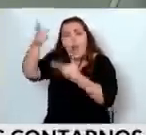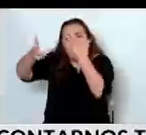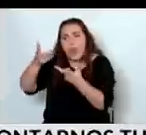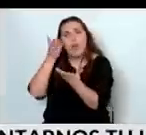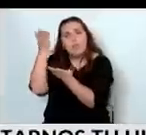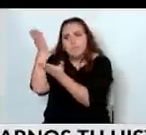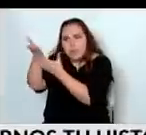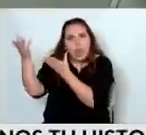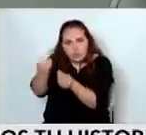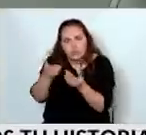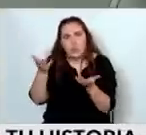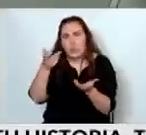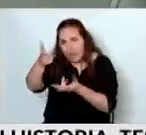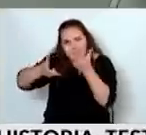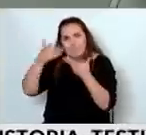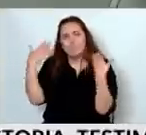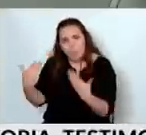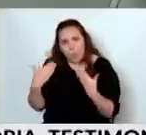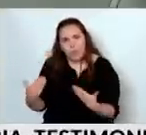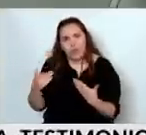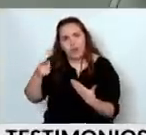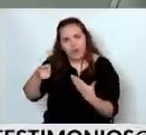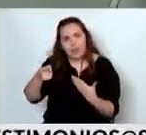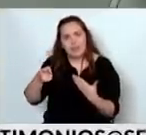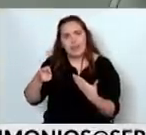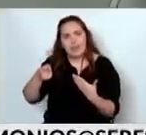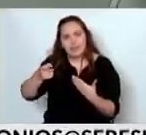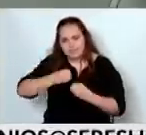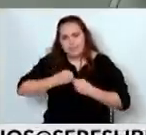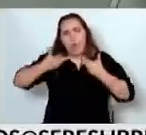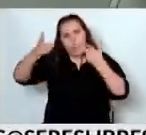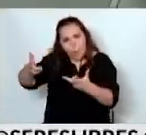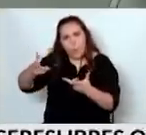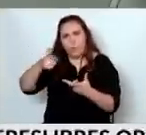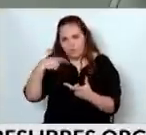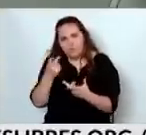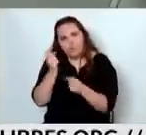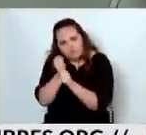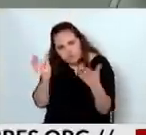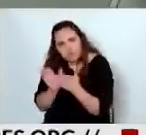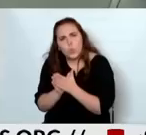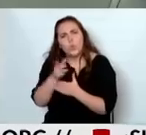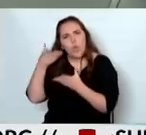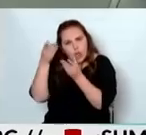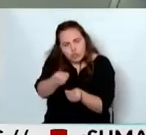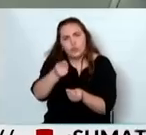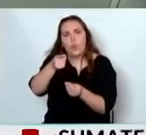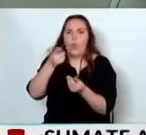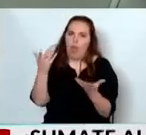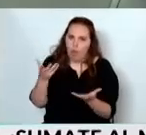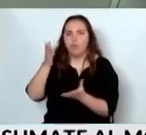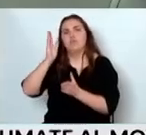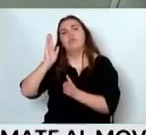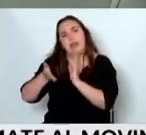ayuda. Que esto se puede hablar, que se puede gestionar, que podemos trabajar en ese dolor con ayuda, con acompañamiento terapéutico,